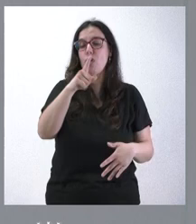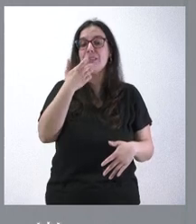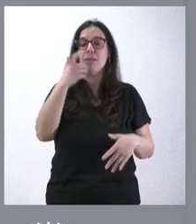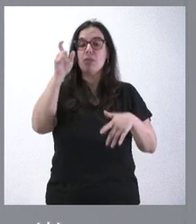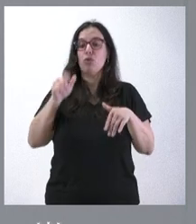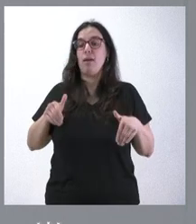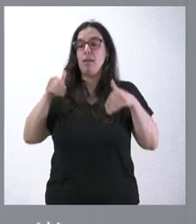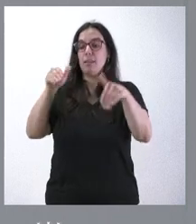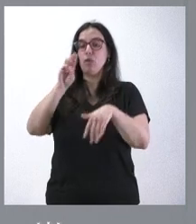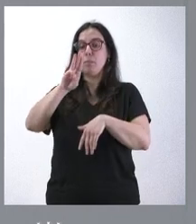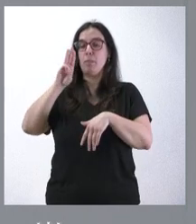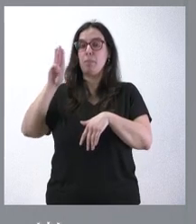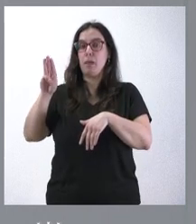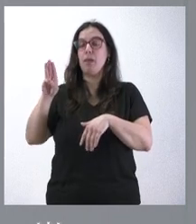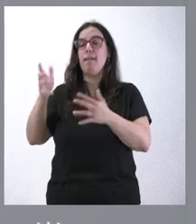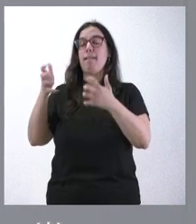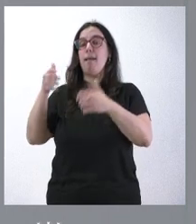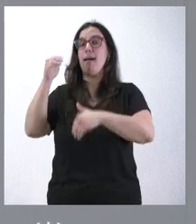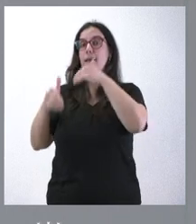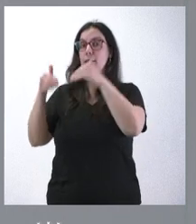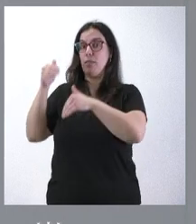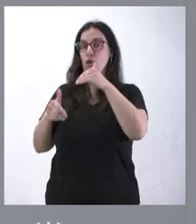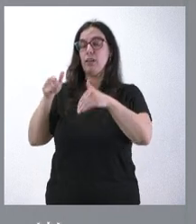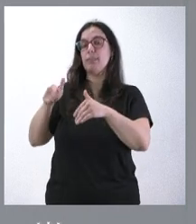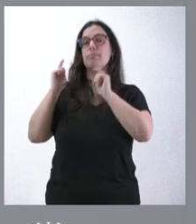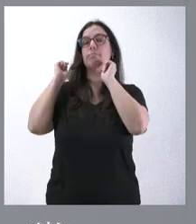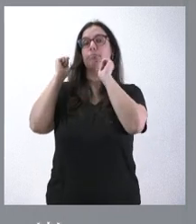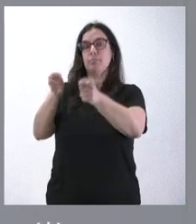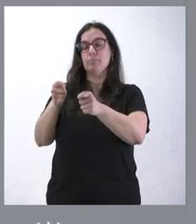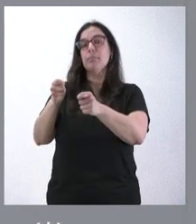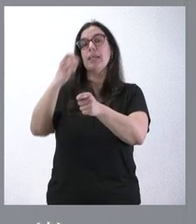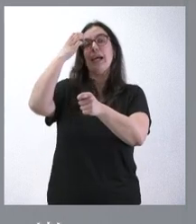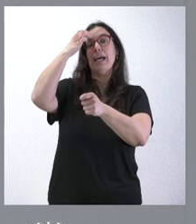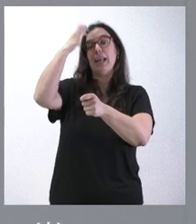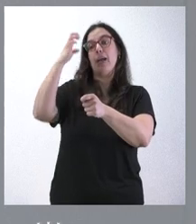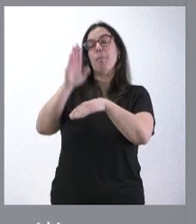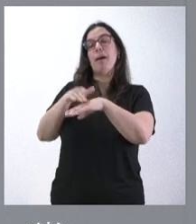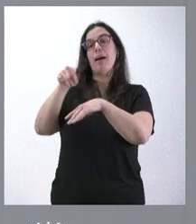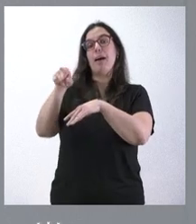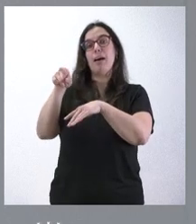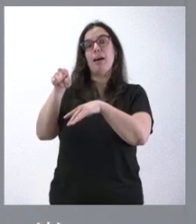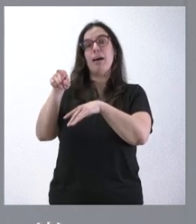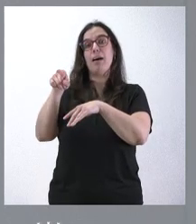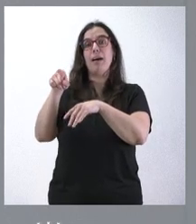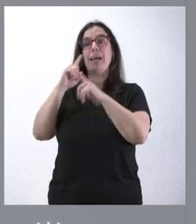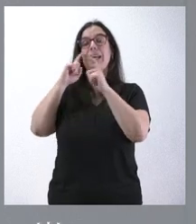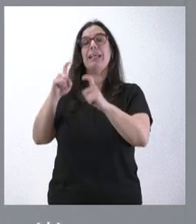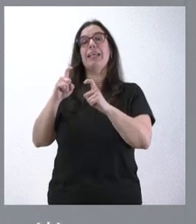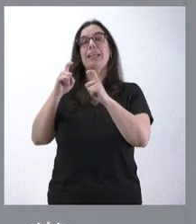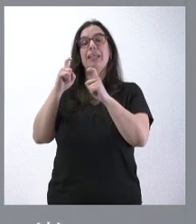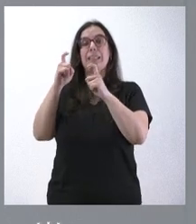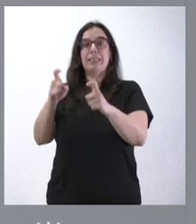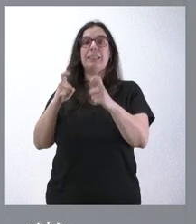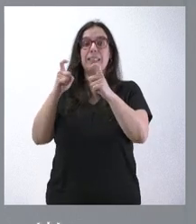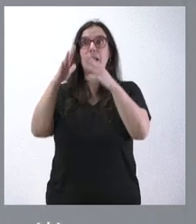del partido popular por haber ganado las elecciones fue elegido y asignado como candidato a defender ante el